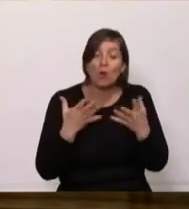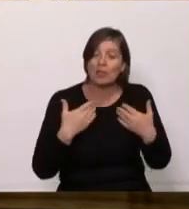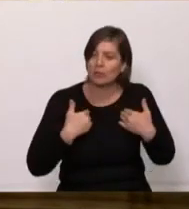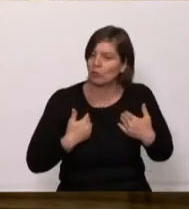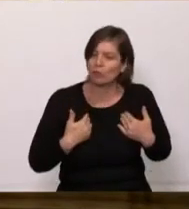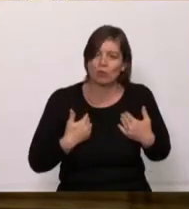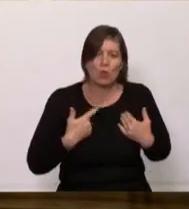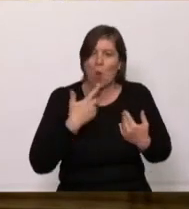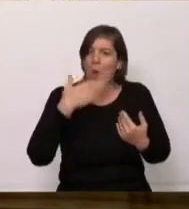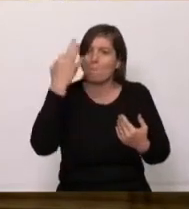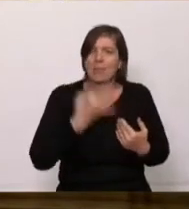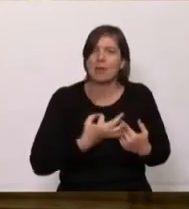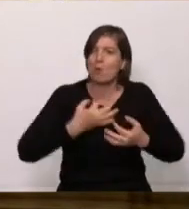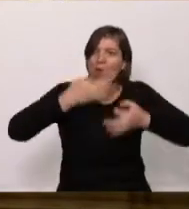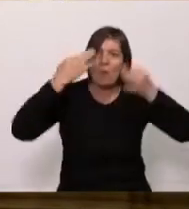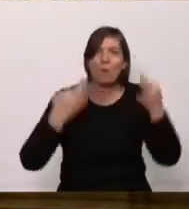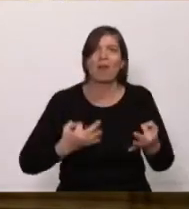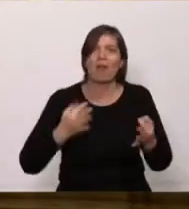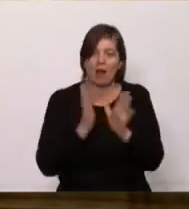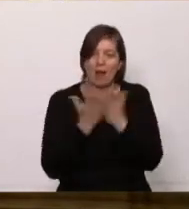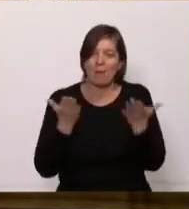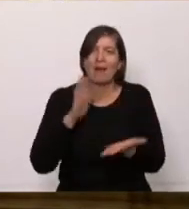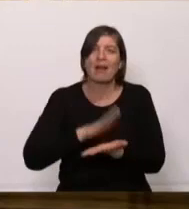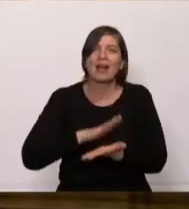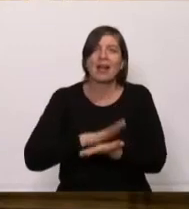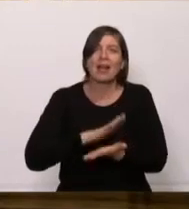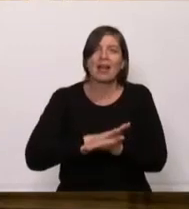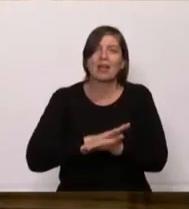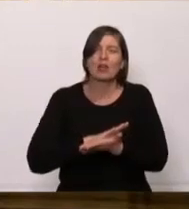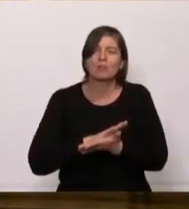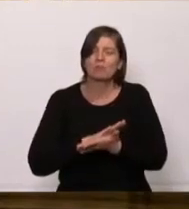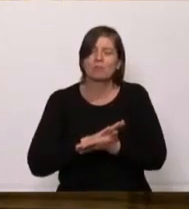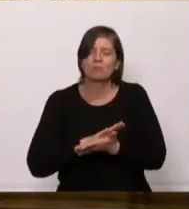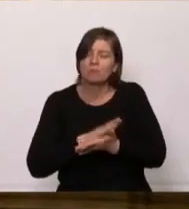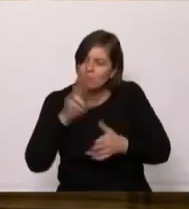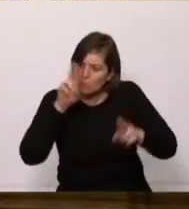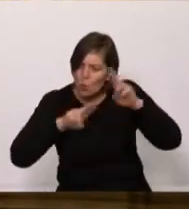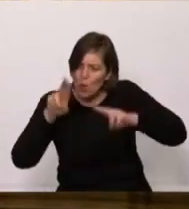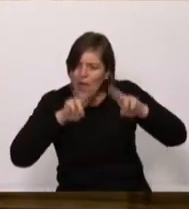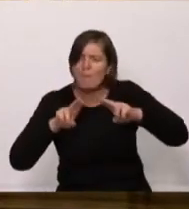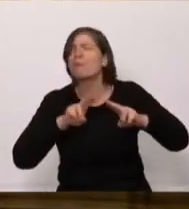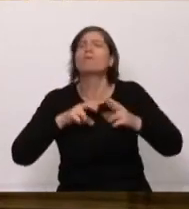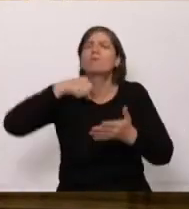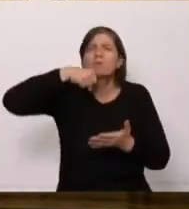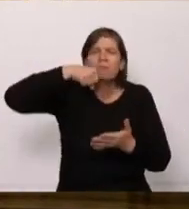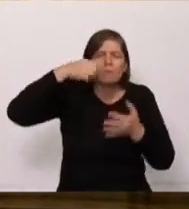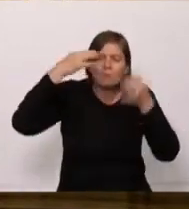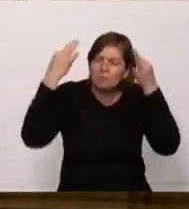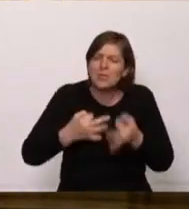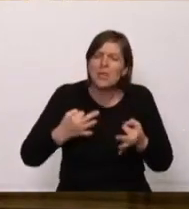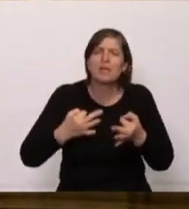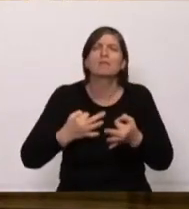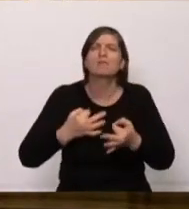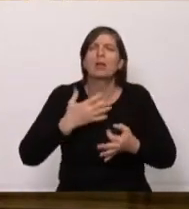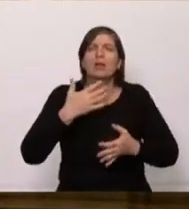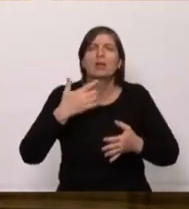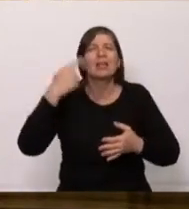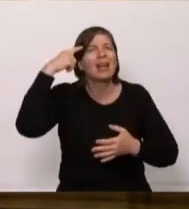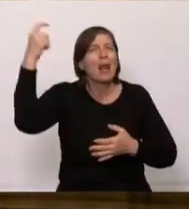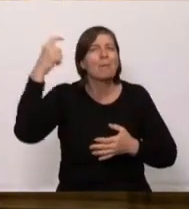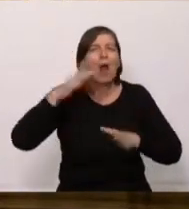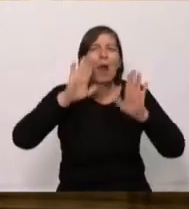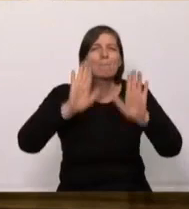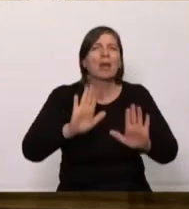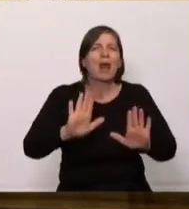porque no estamos cumpliendo de verdad el Evangelio, llevémoslo a fondo y sigamos creyendo con esperanza